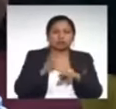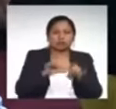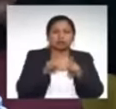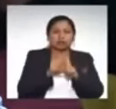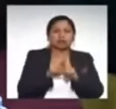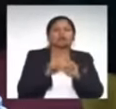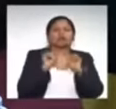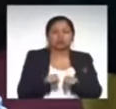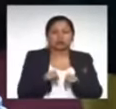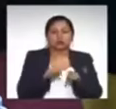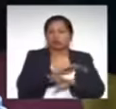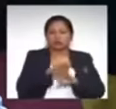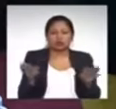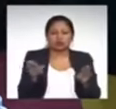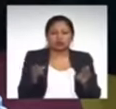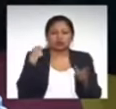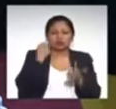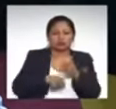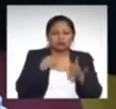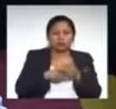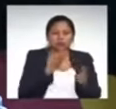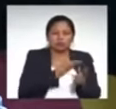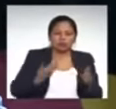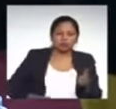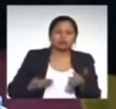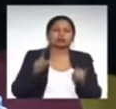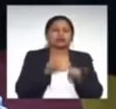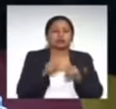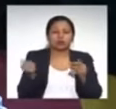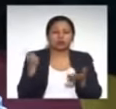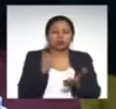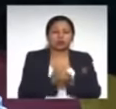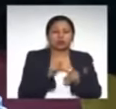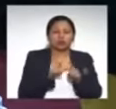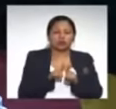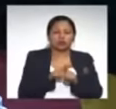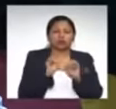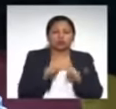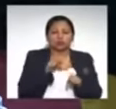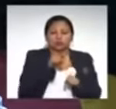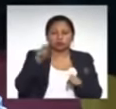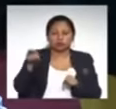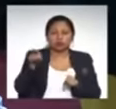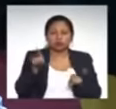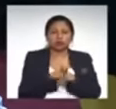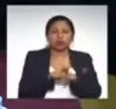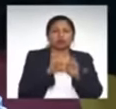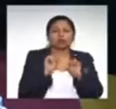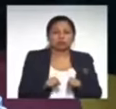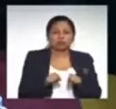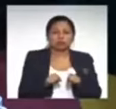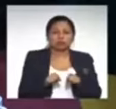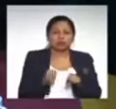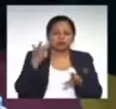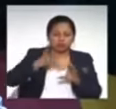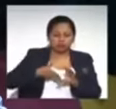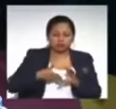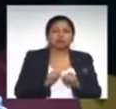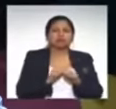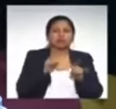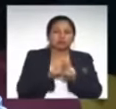en subsidios que ni siquiera ha sancionado el presidente. Aprobamos o aprobaron ustedes un subsidio a los